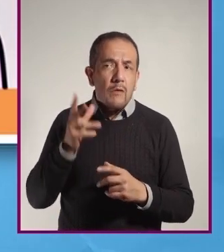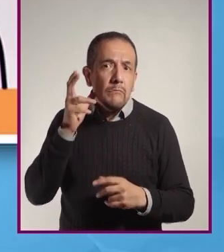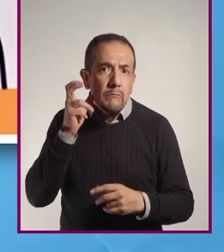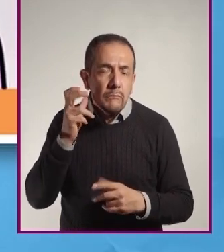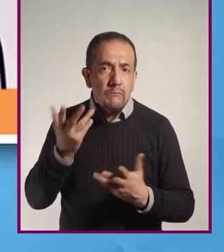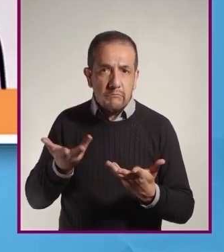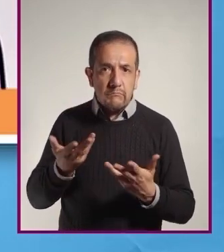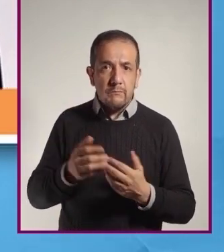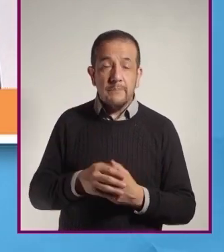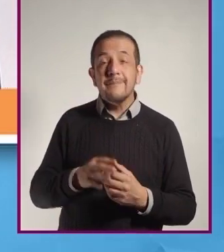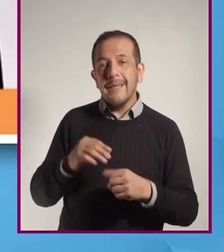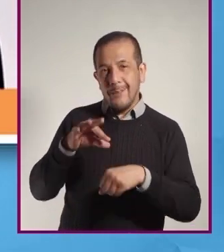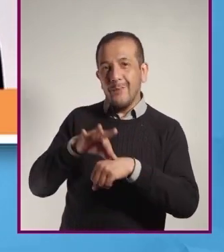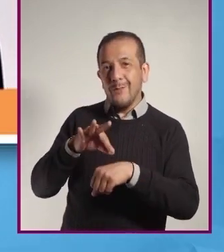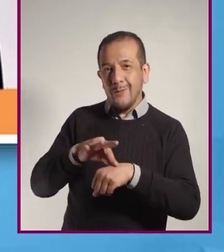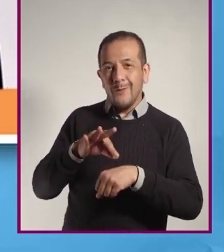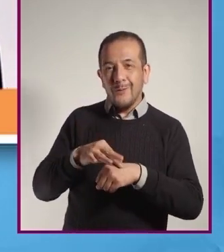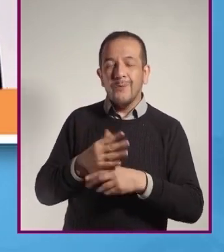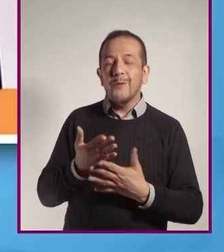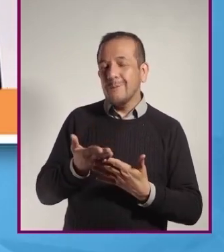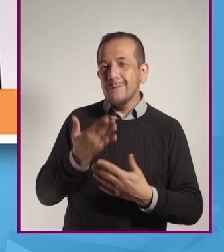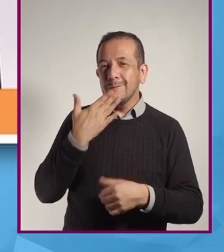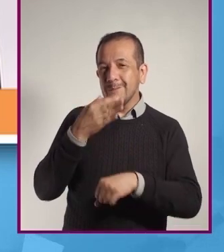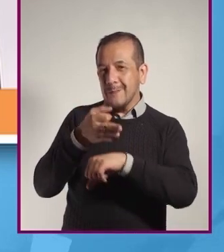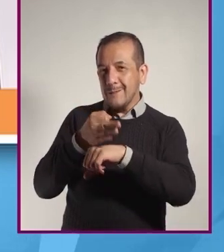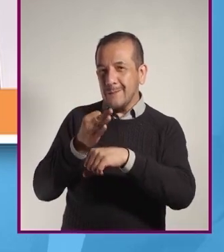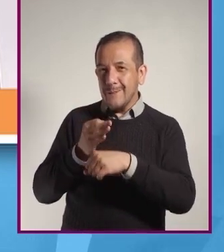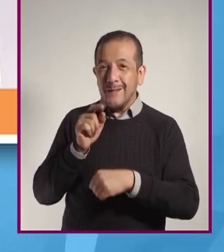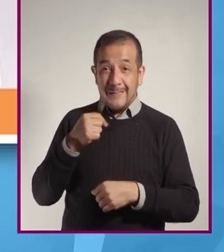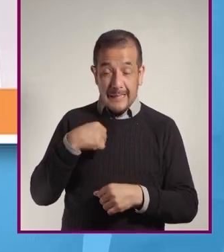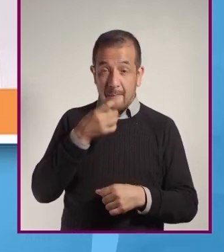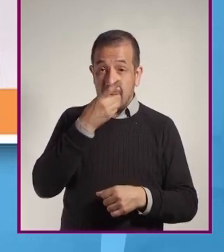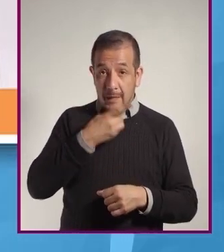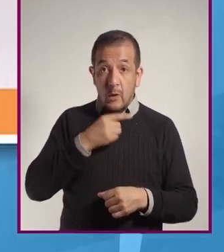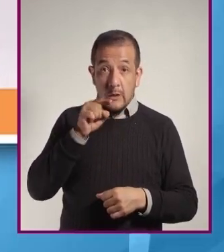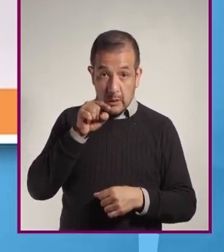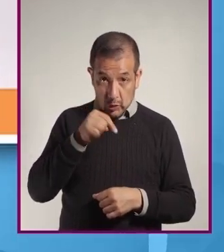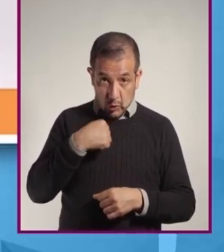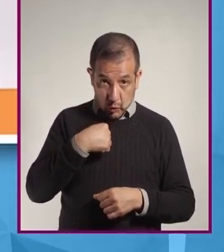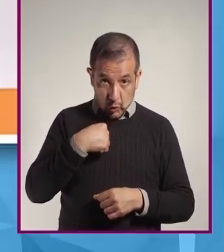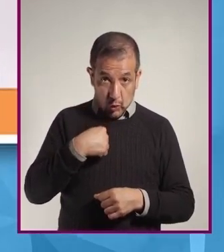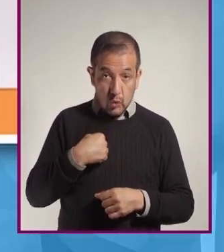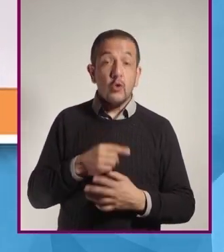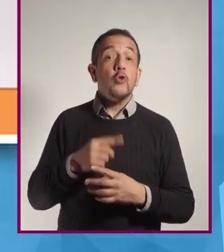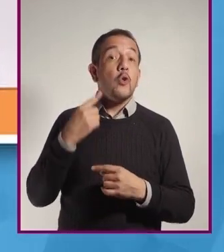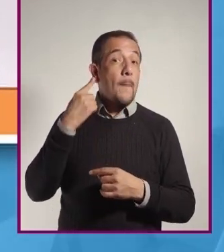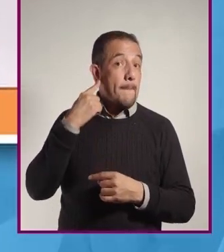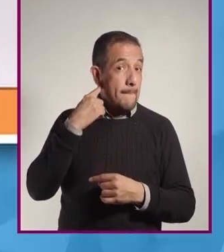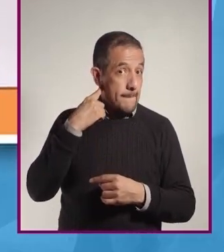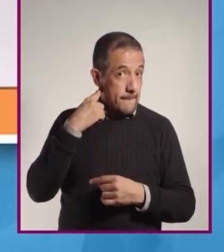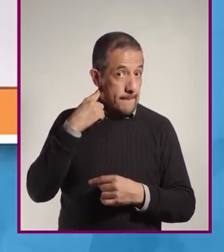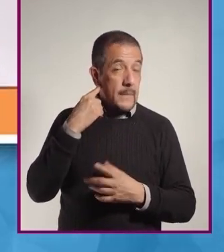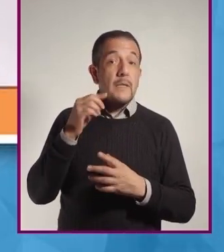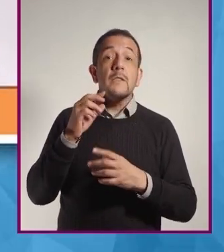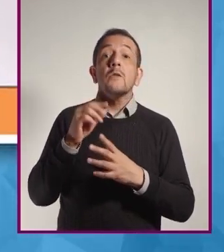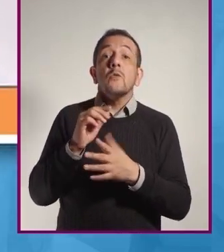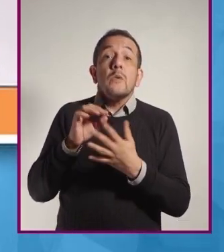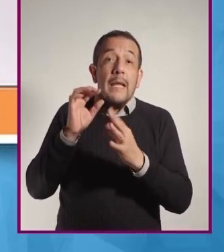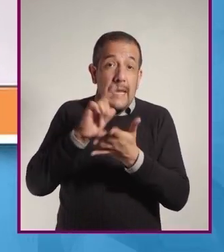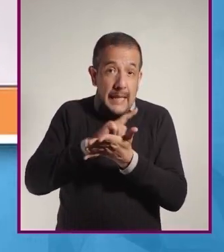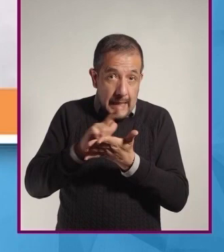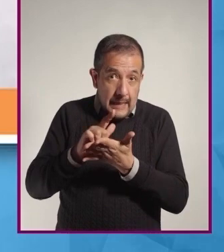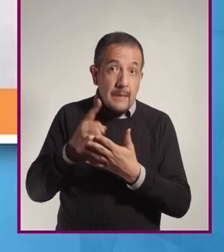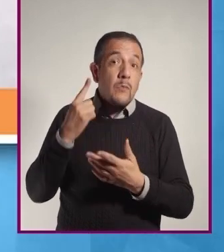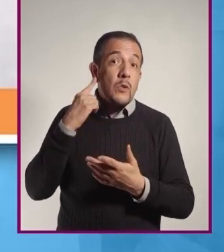El médico fue muy simpático y me dijo que si utilizaba los medicamentos adecuados y mantenía los oídos limpios y secos, todo iría